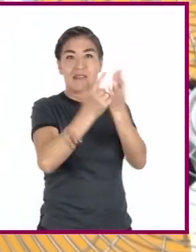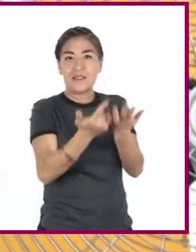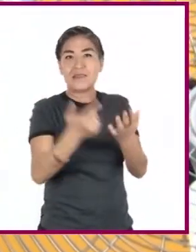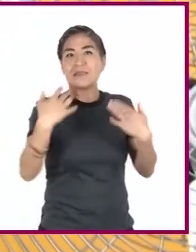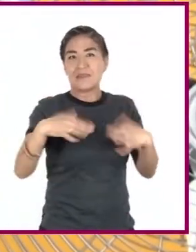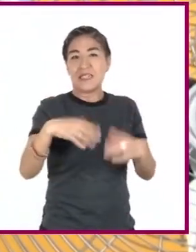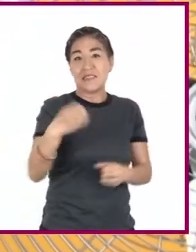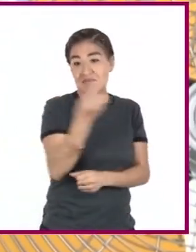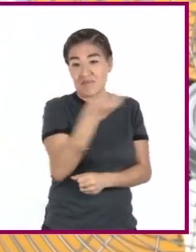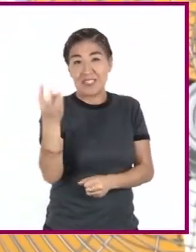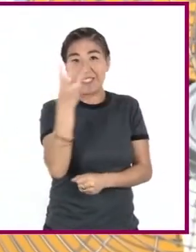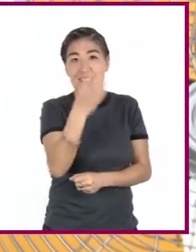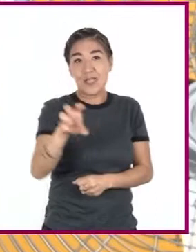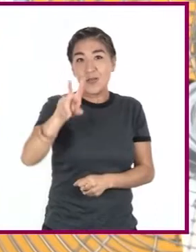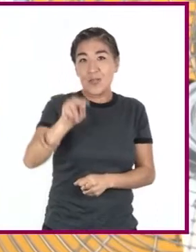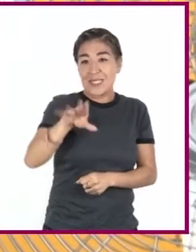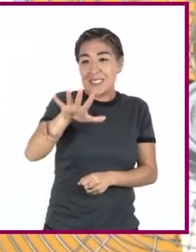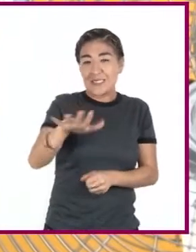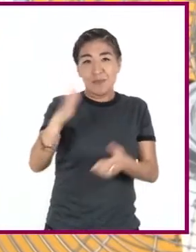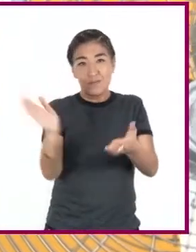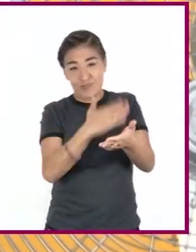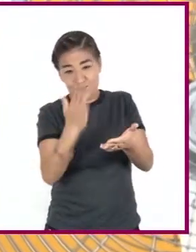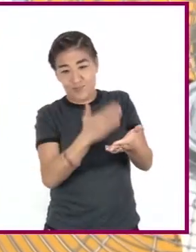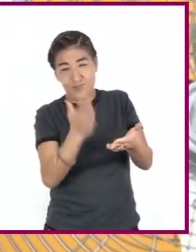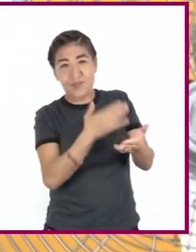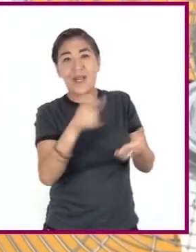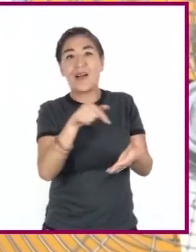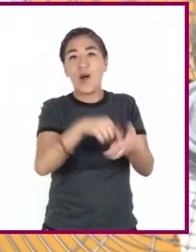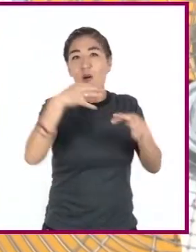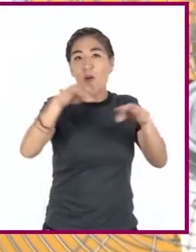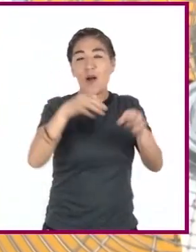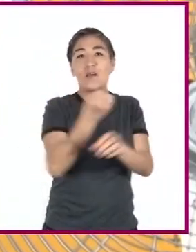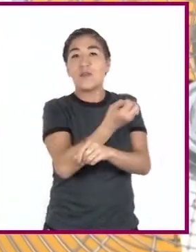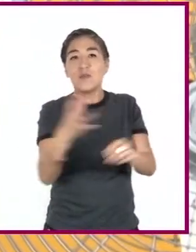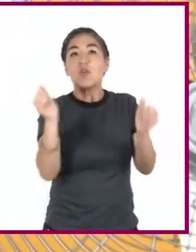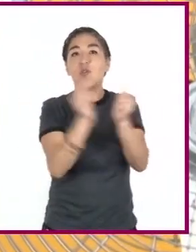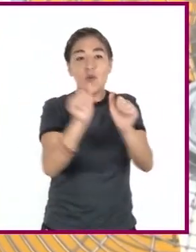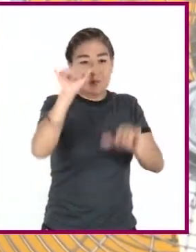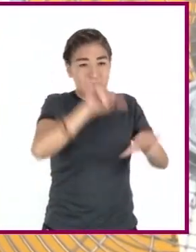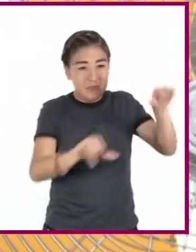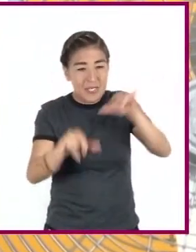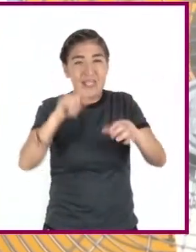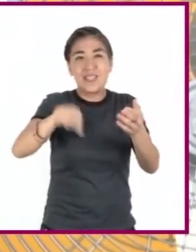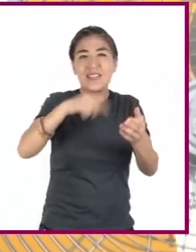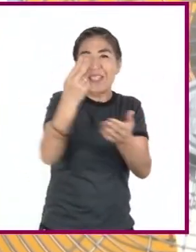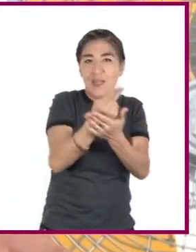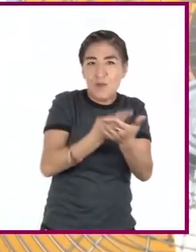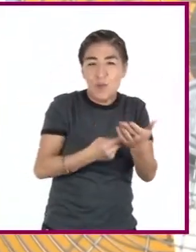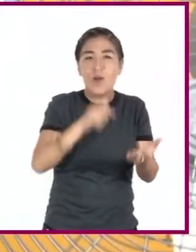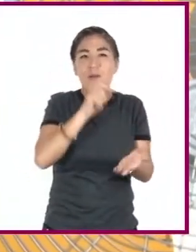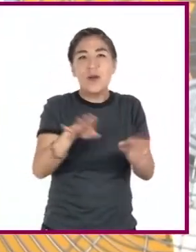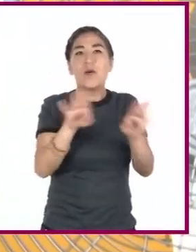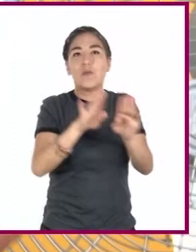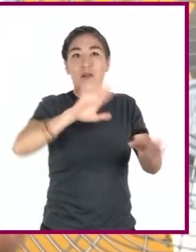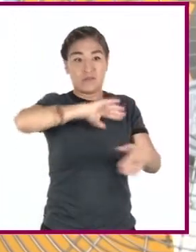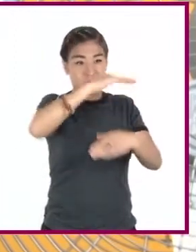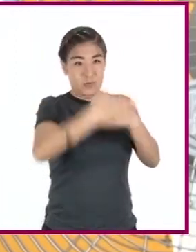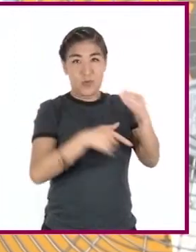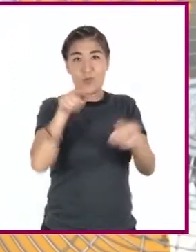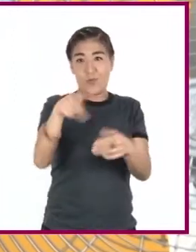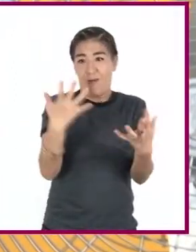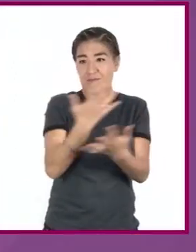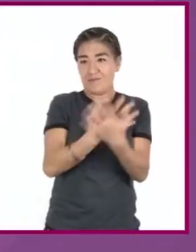de 385 páginas en las que incluía ilustraciones de los experimentos y además encuadernado por